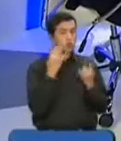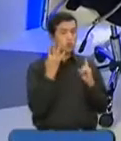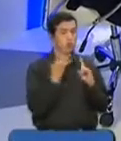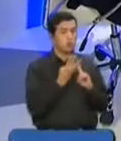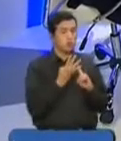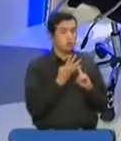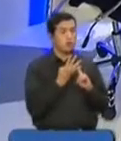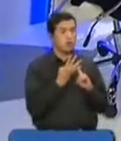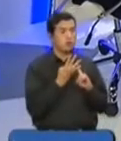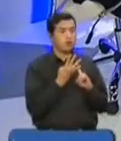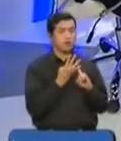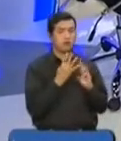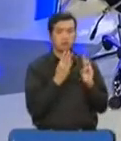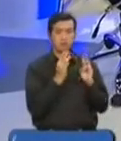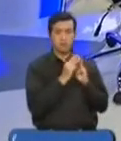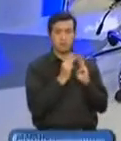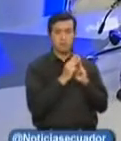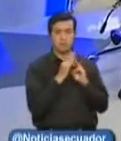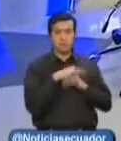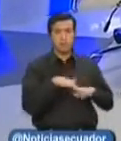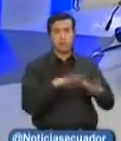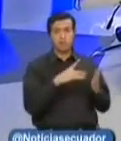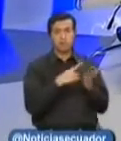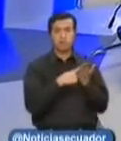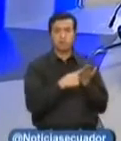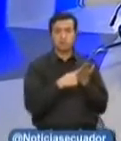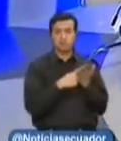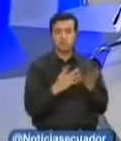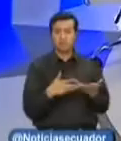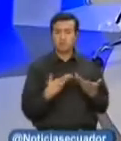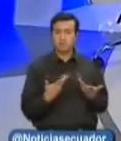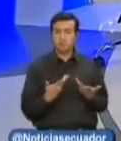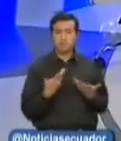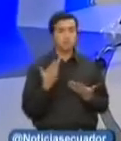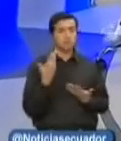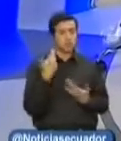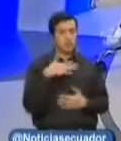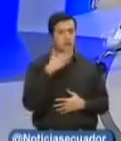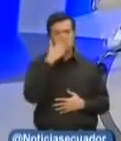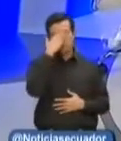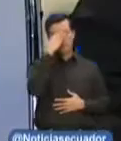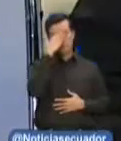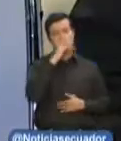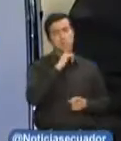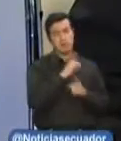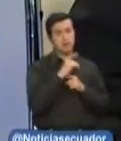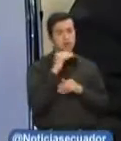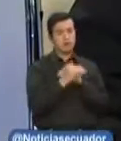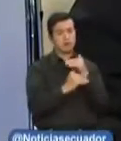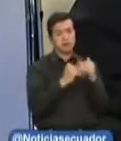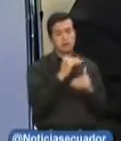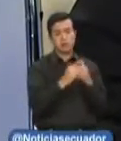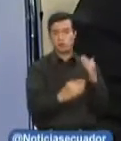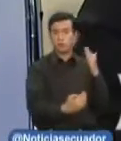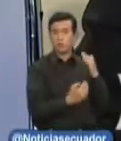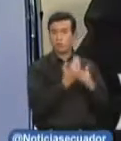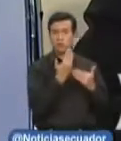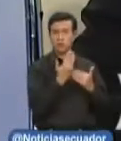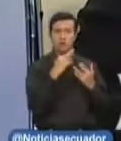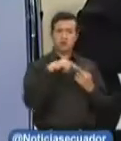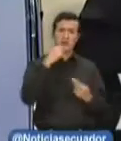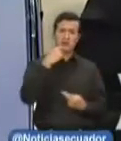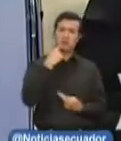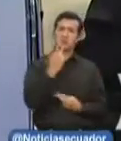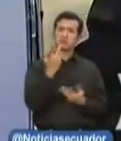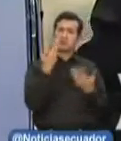cumbre. En esta cuarta cumbre está bien reconocer que es un proceso nuevo, pero en la región se viene hablando